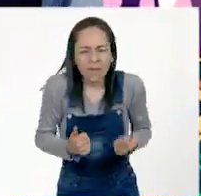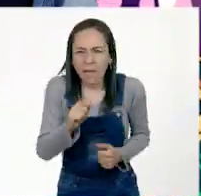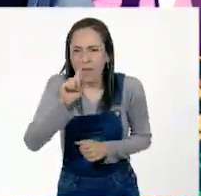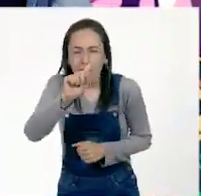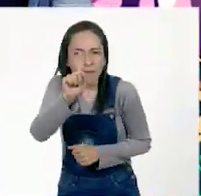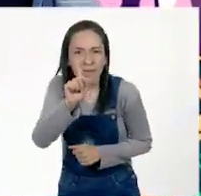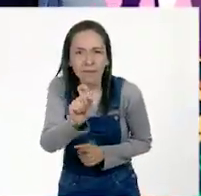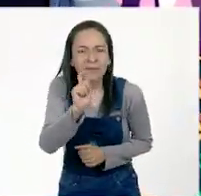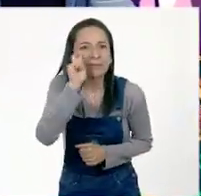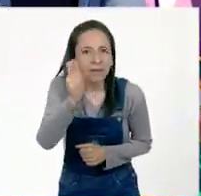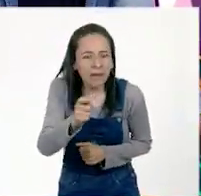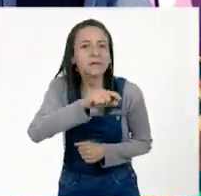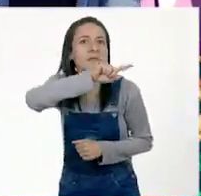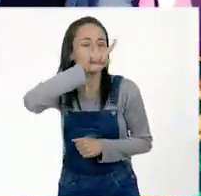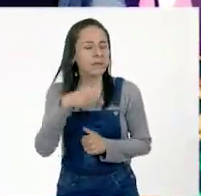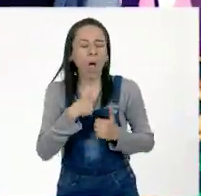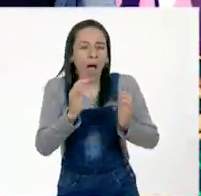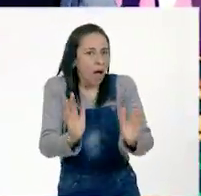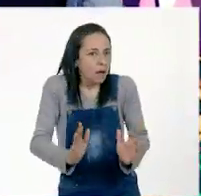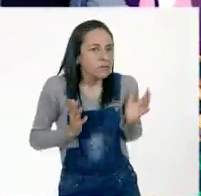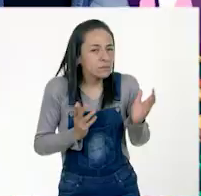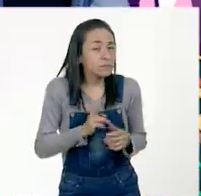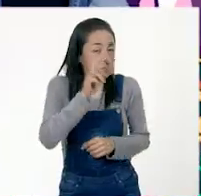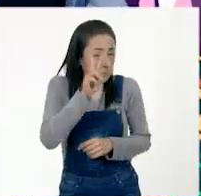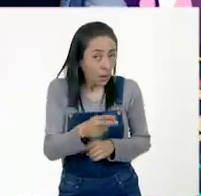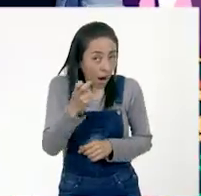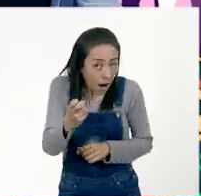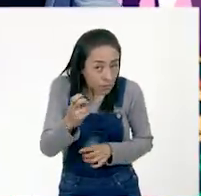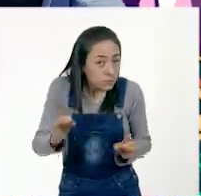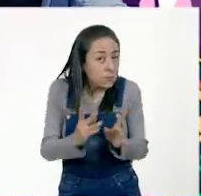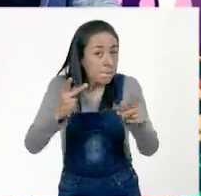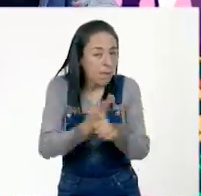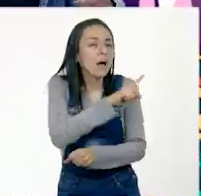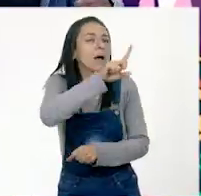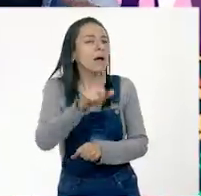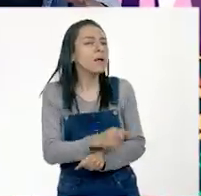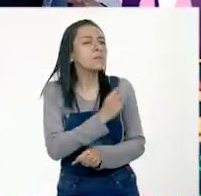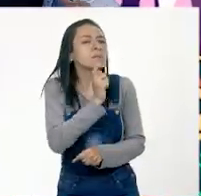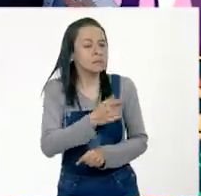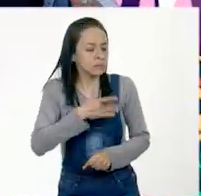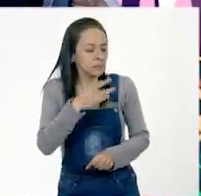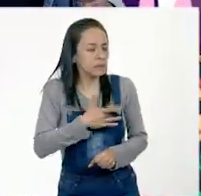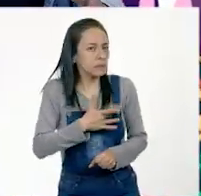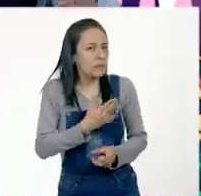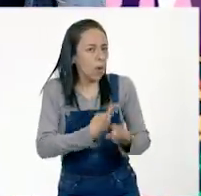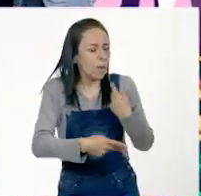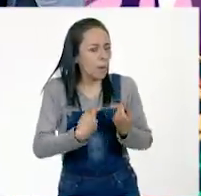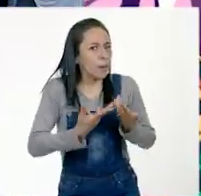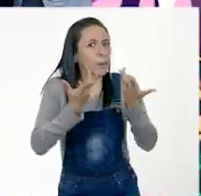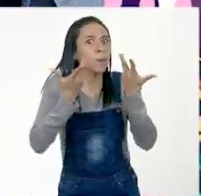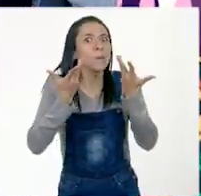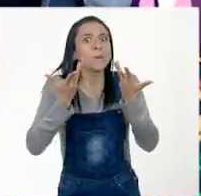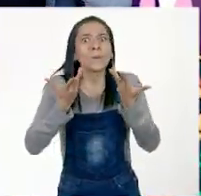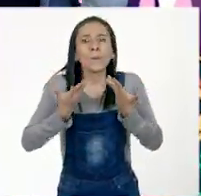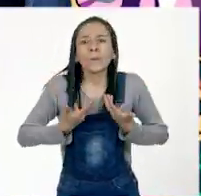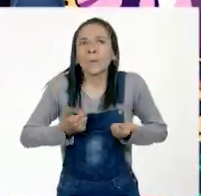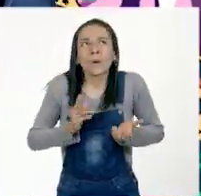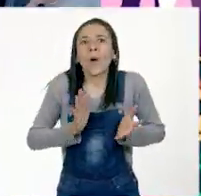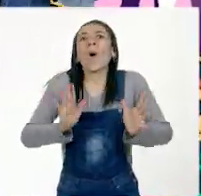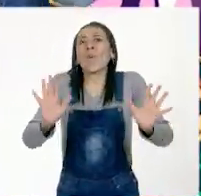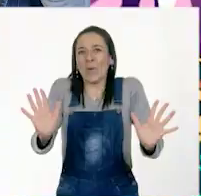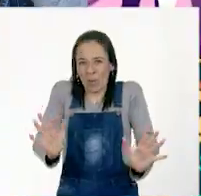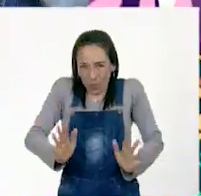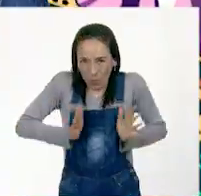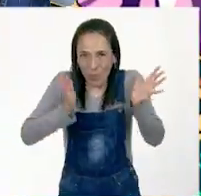Primero, nos sorprenden y después debemos regular nuestra emoción de temor. ¿Y tenían que